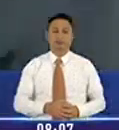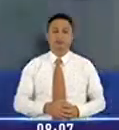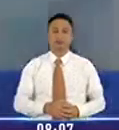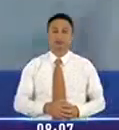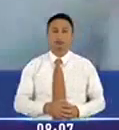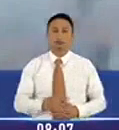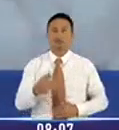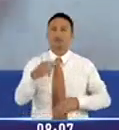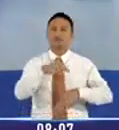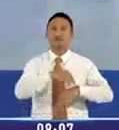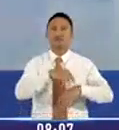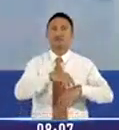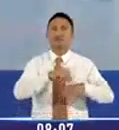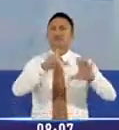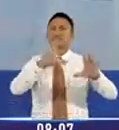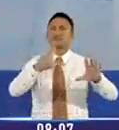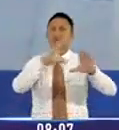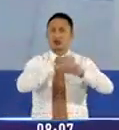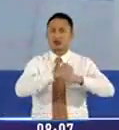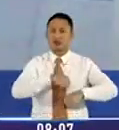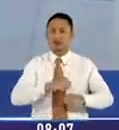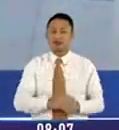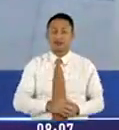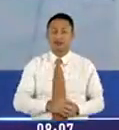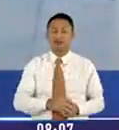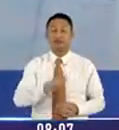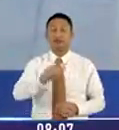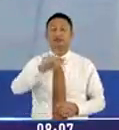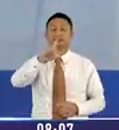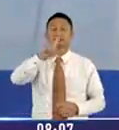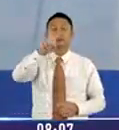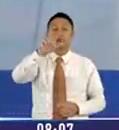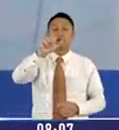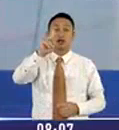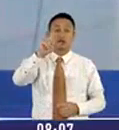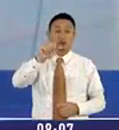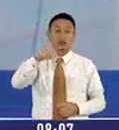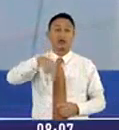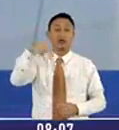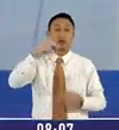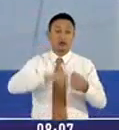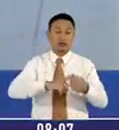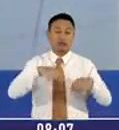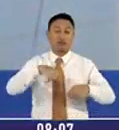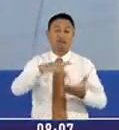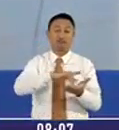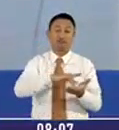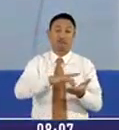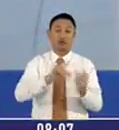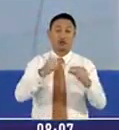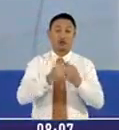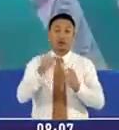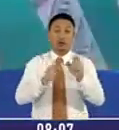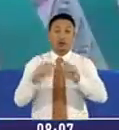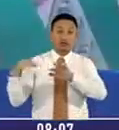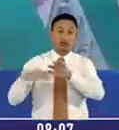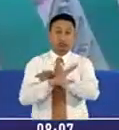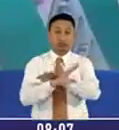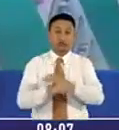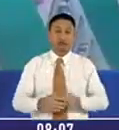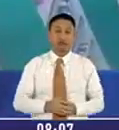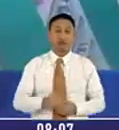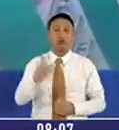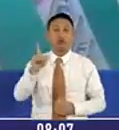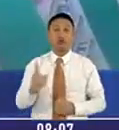Eran eso de las 7 de la noche, calle Pedro de Alvarado, norte de Quito. Una farmacia, el objetivo de un grupo de ladrones. Uno